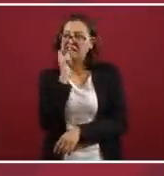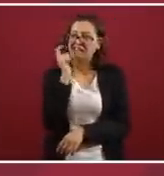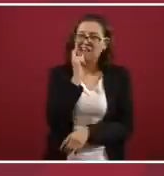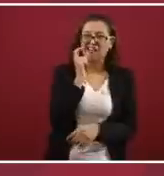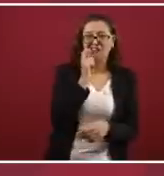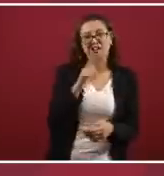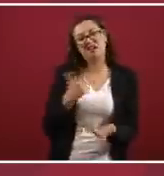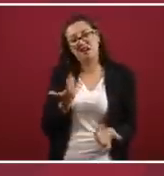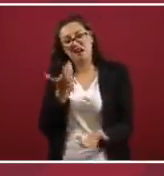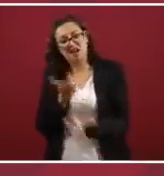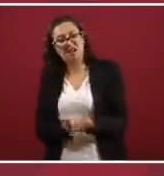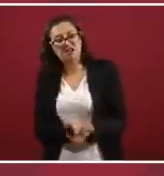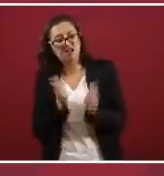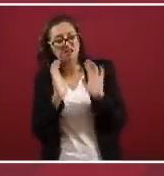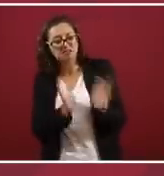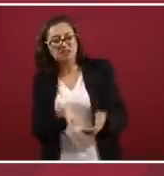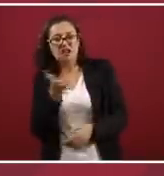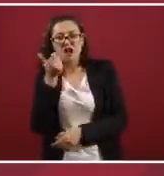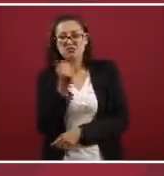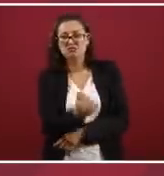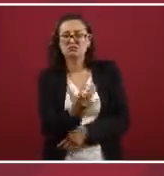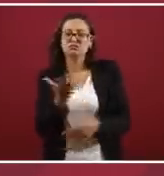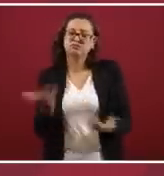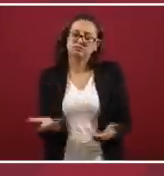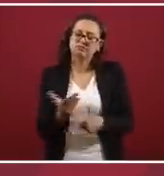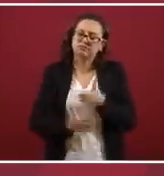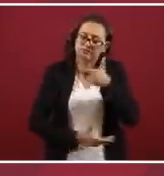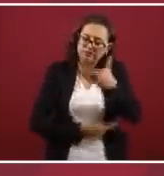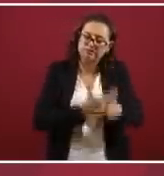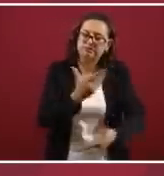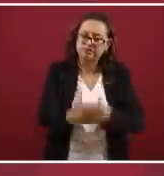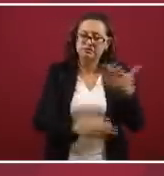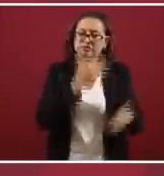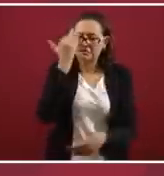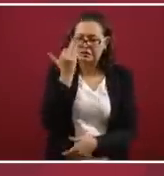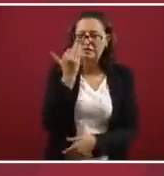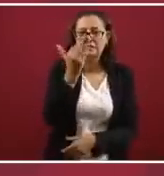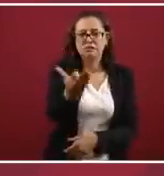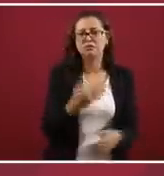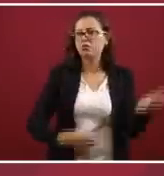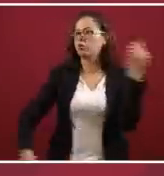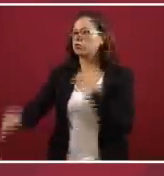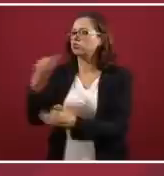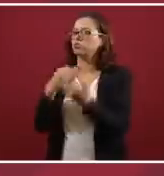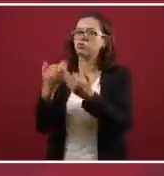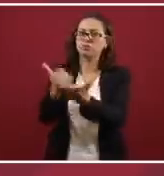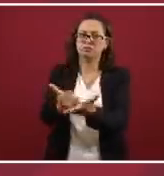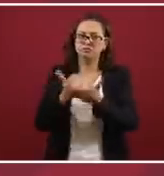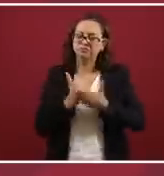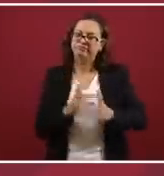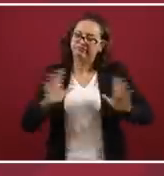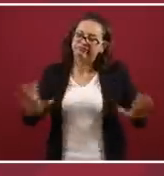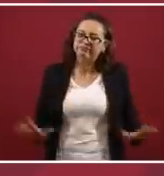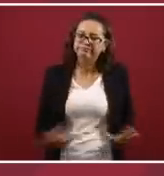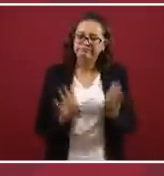Entonces lleva su tiempo y me están ayudando todos a parar al elefante